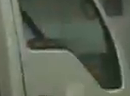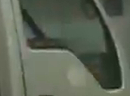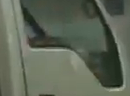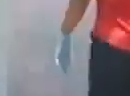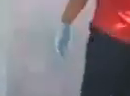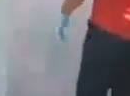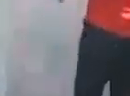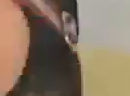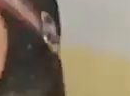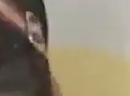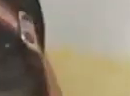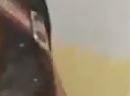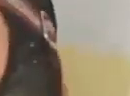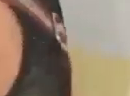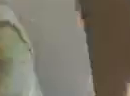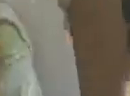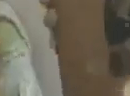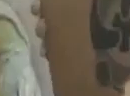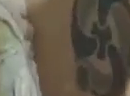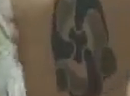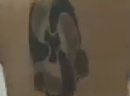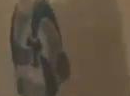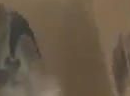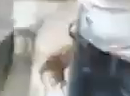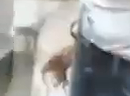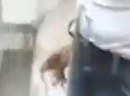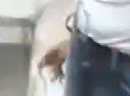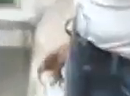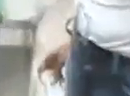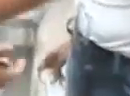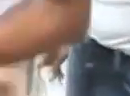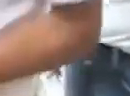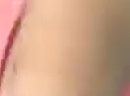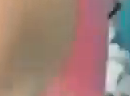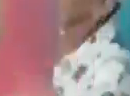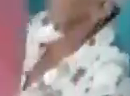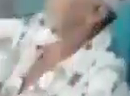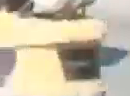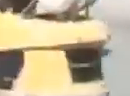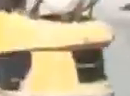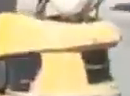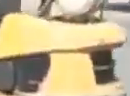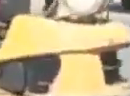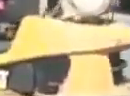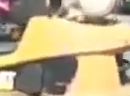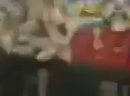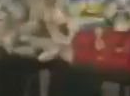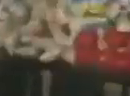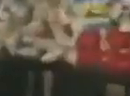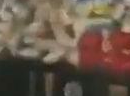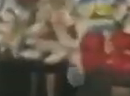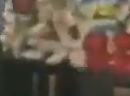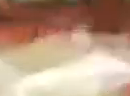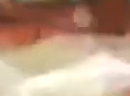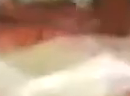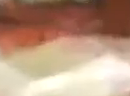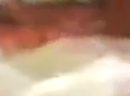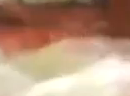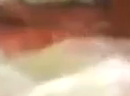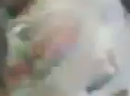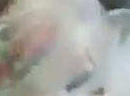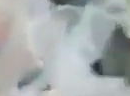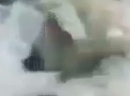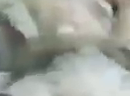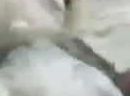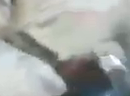la libertad, la protección social y la seguridad social del pueblo. Tenemos que fortalecer, ese es el camino